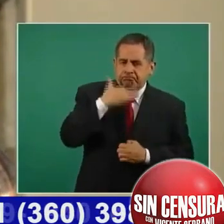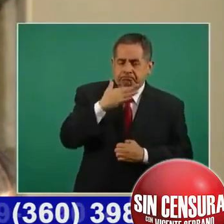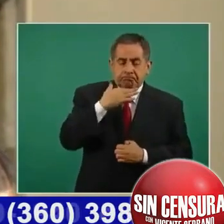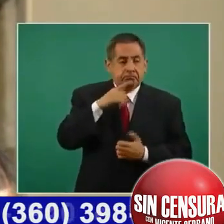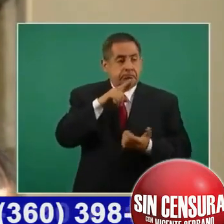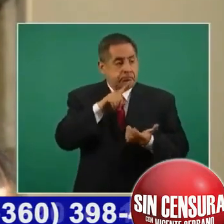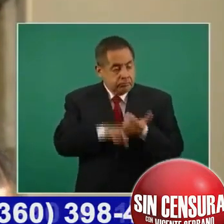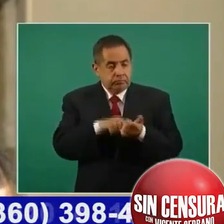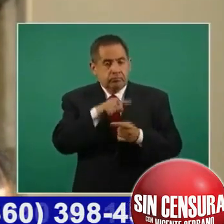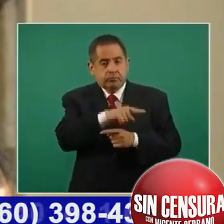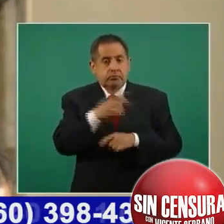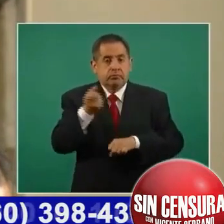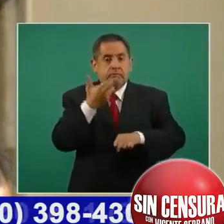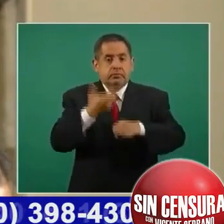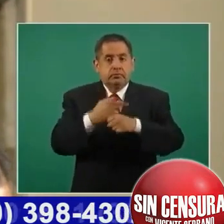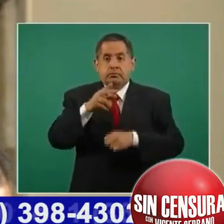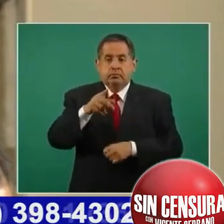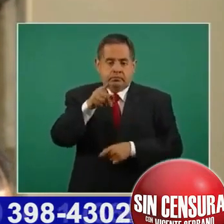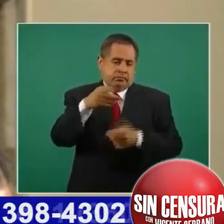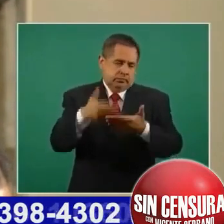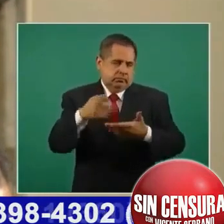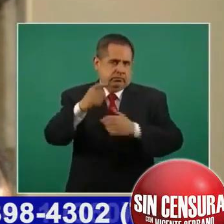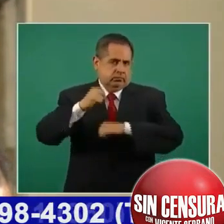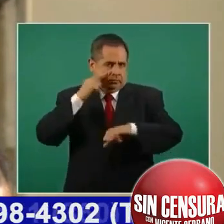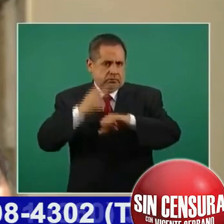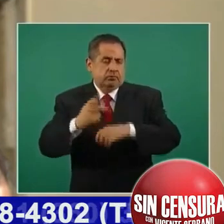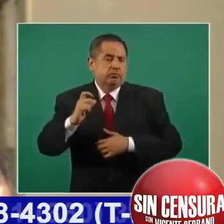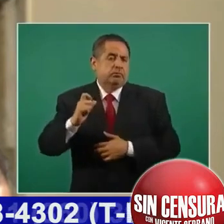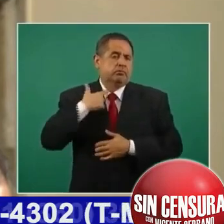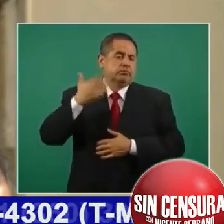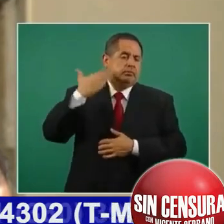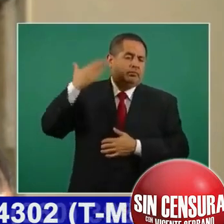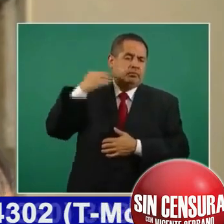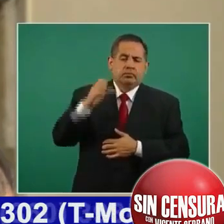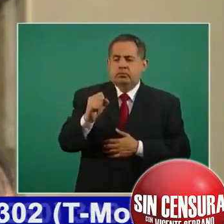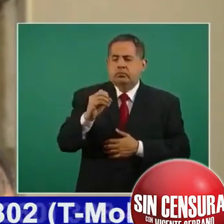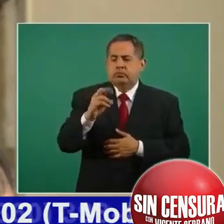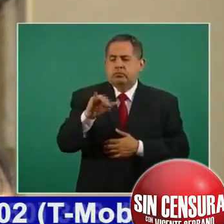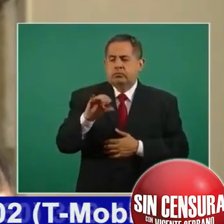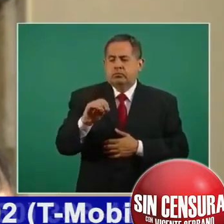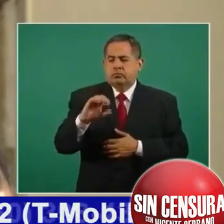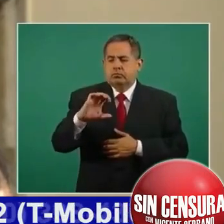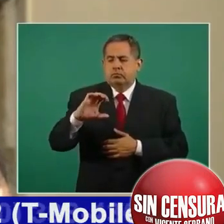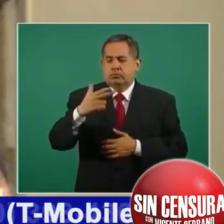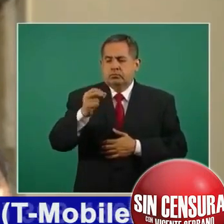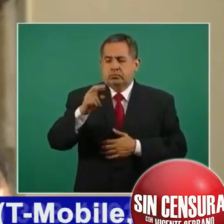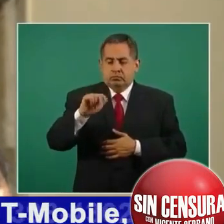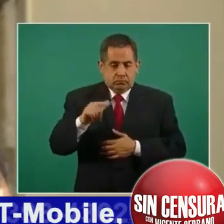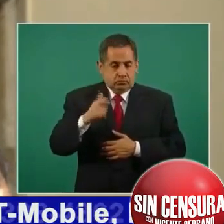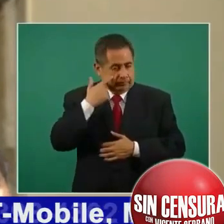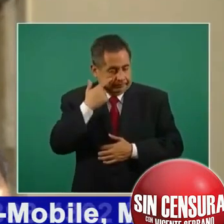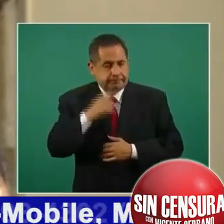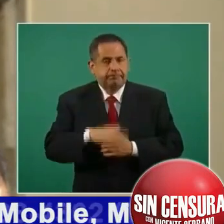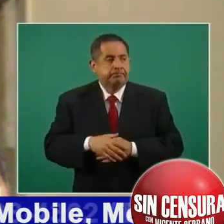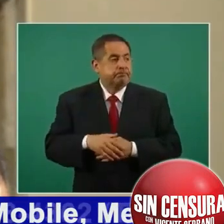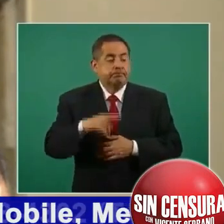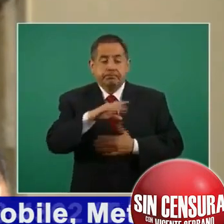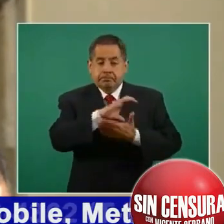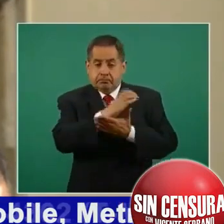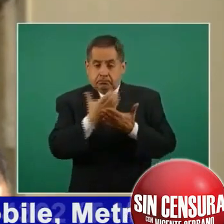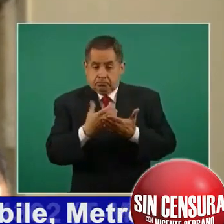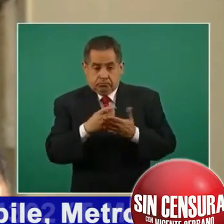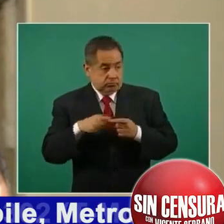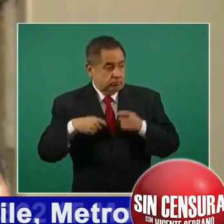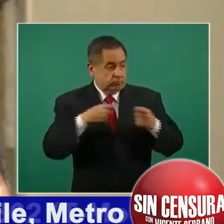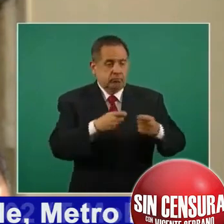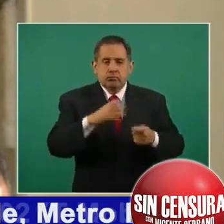usted ahora actualmente encabeza. Esto en tiempos de Osorio Chong. Pues resulta que se entregaron contratos sin